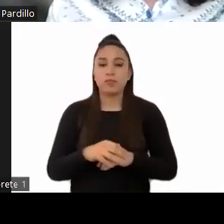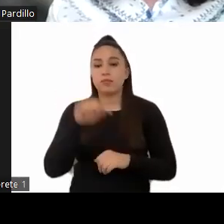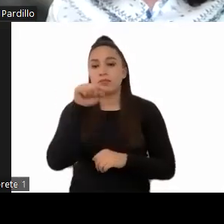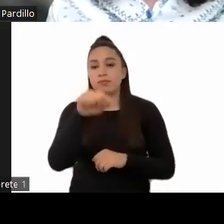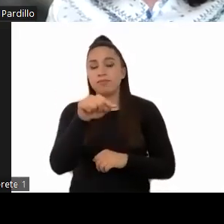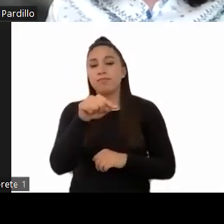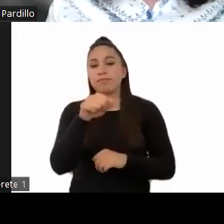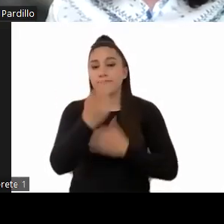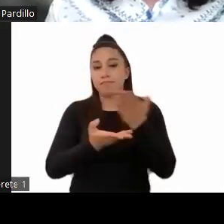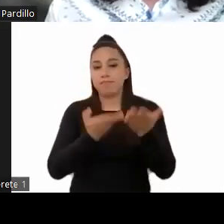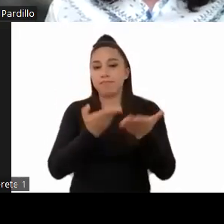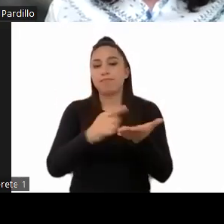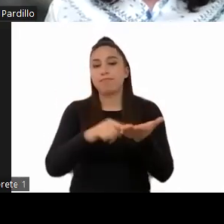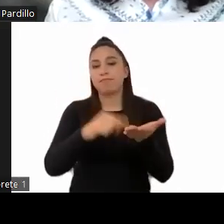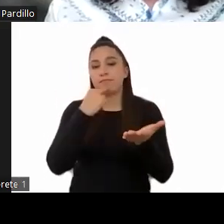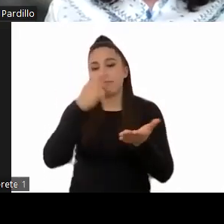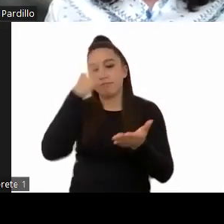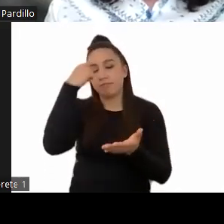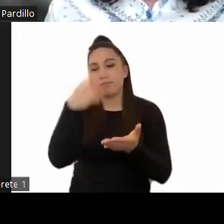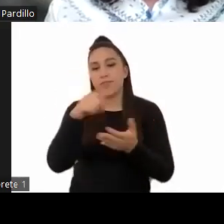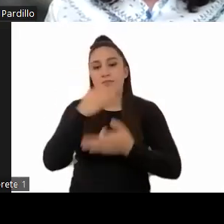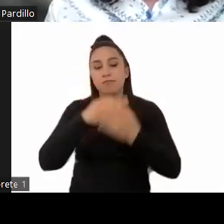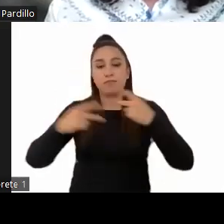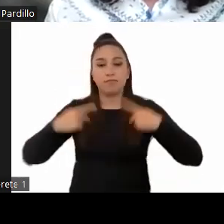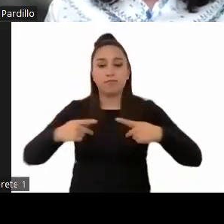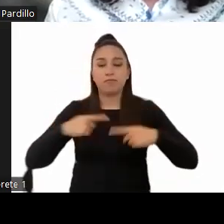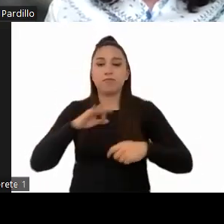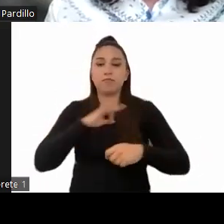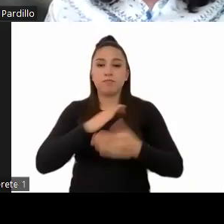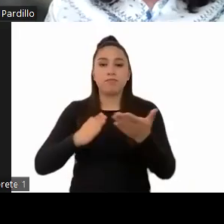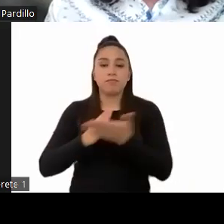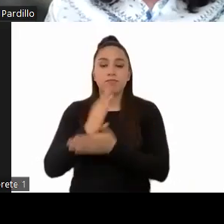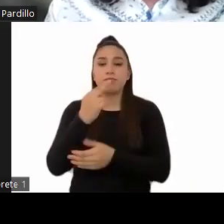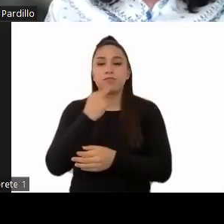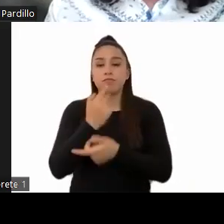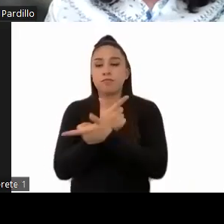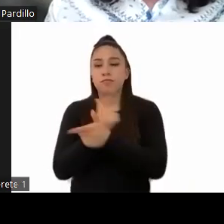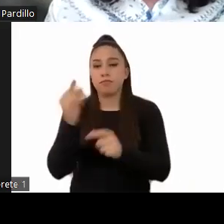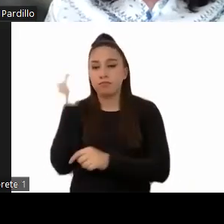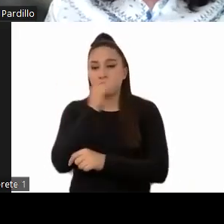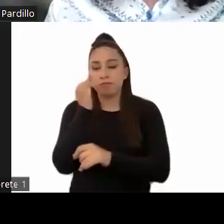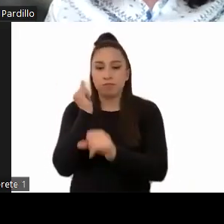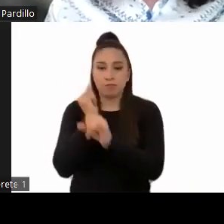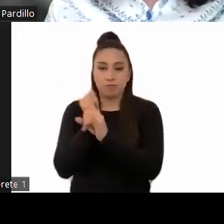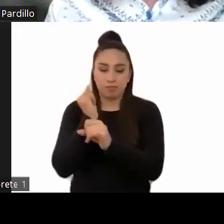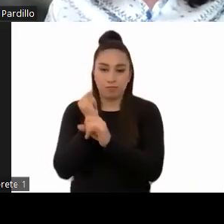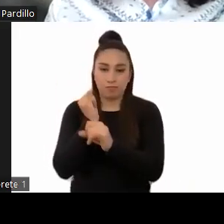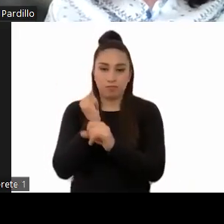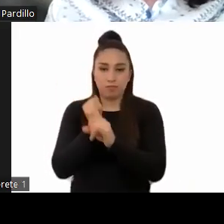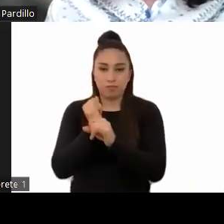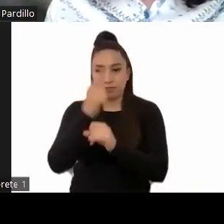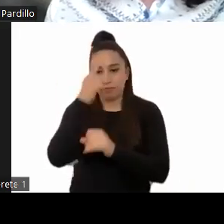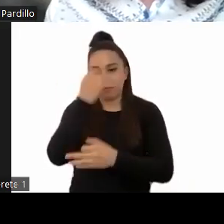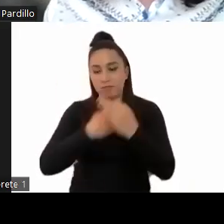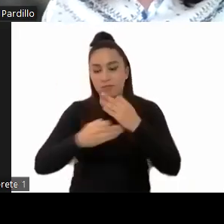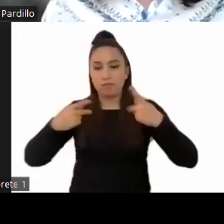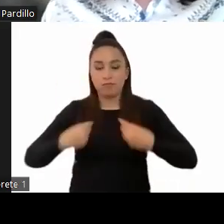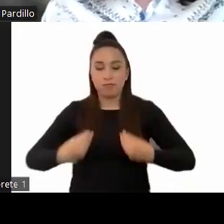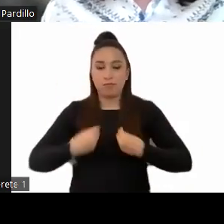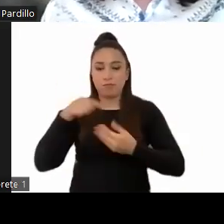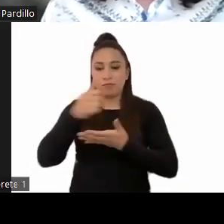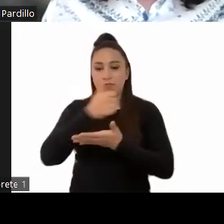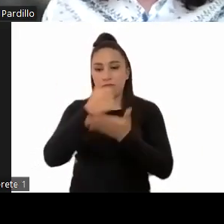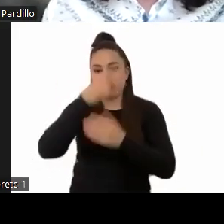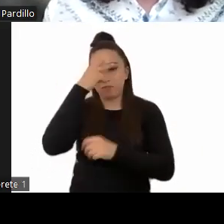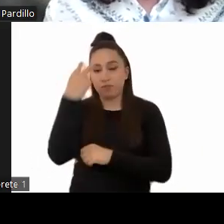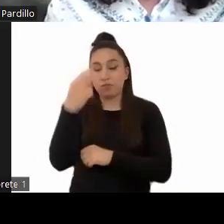de todas las personas al acceso universal, libre y gratuito al servicio de Internet para las y los habitantes y visitantes